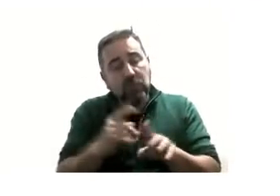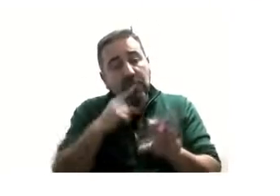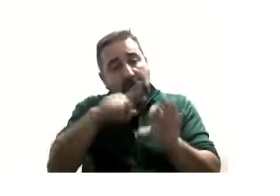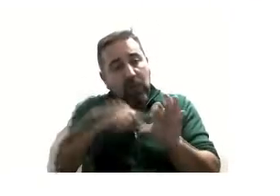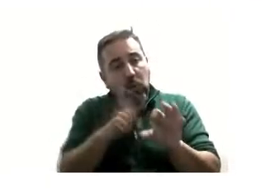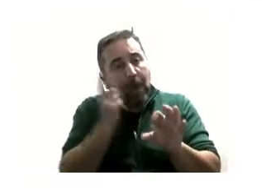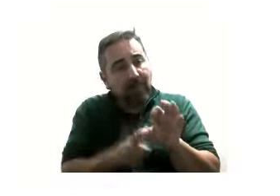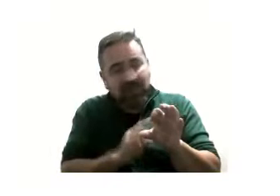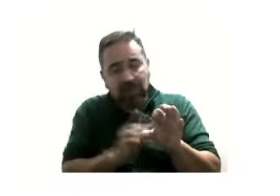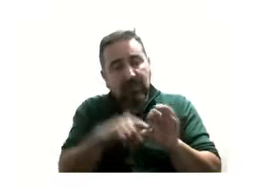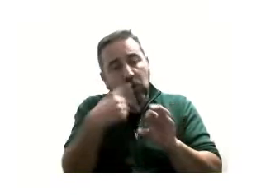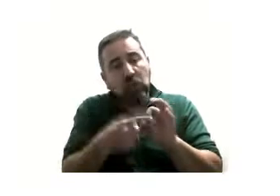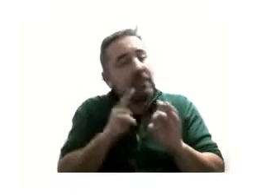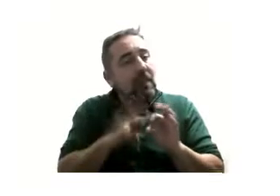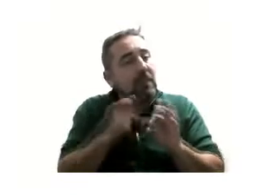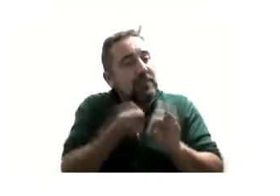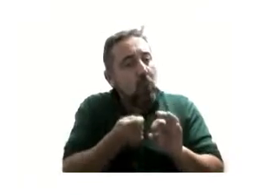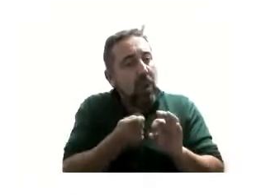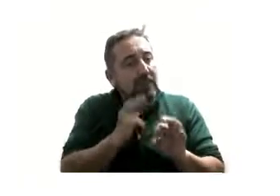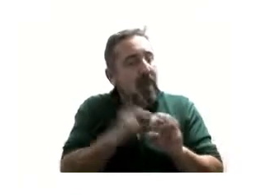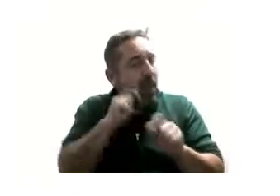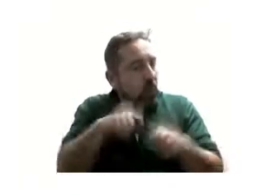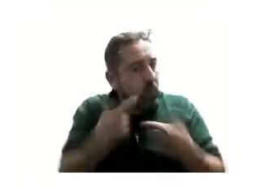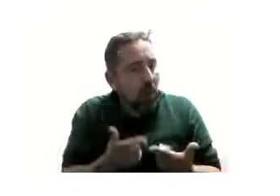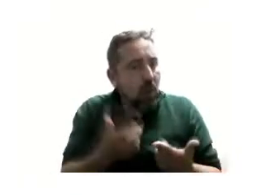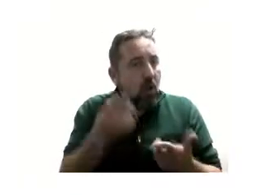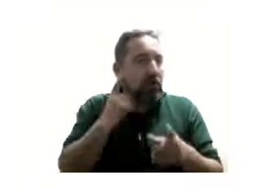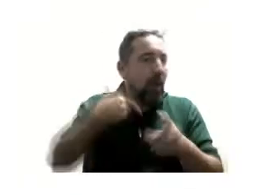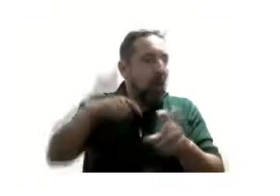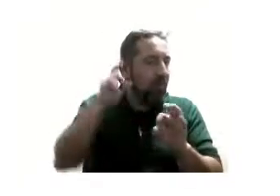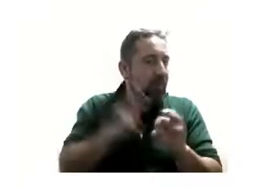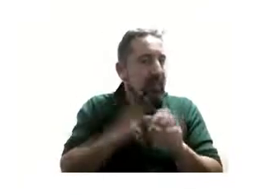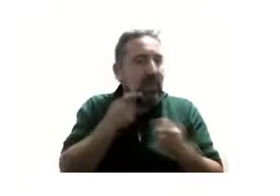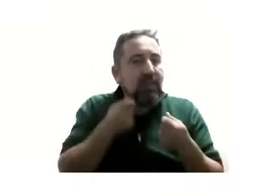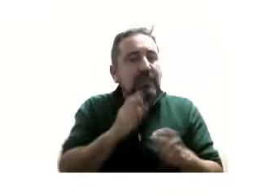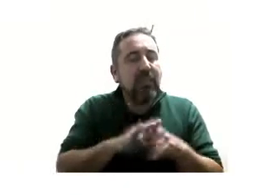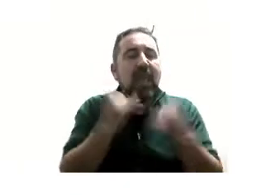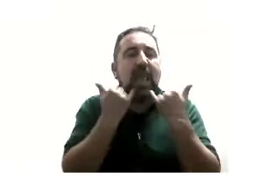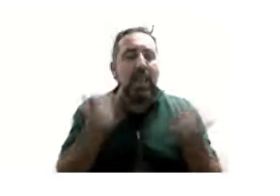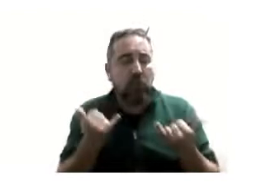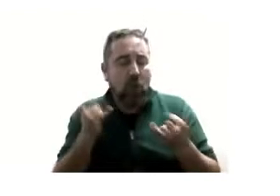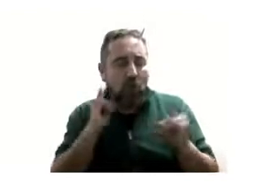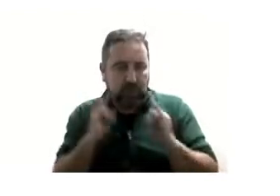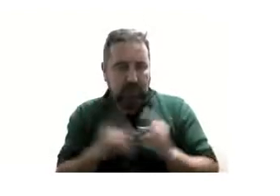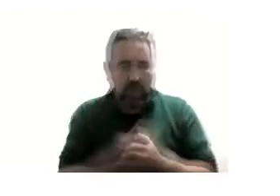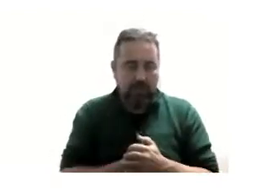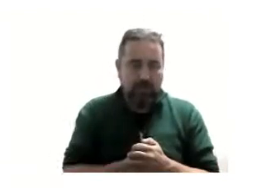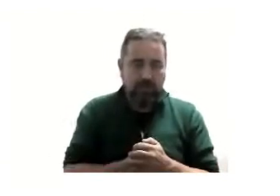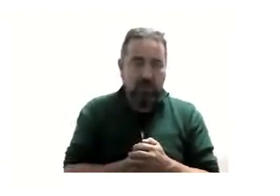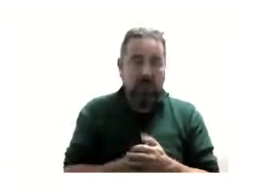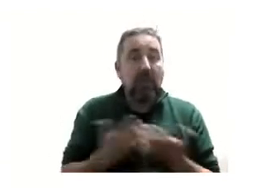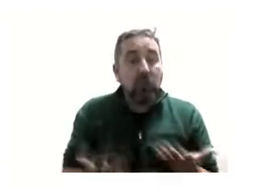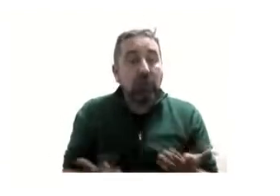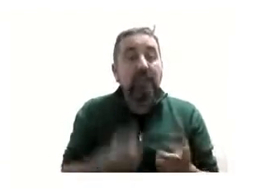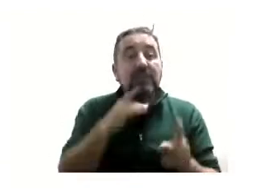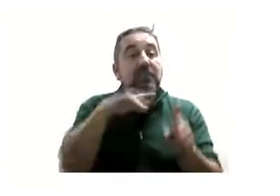forma natural, o bien estimulada con un audífono, lo que llamaríamos estimulación electroacústica. Entonces, estas indicaciones audiológicas se